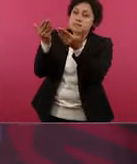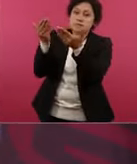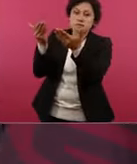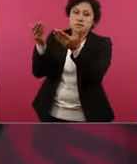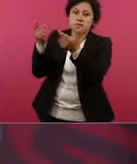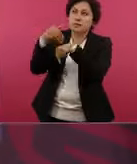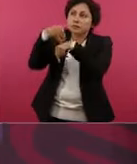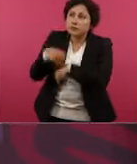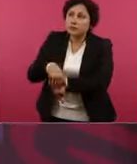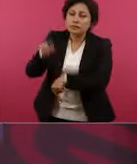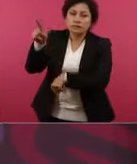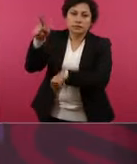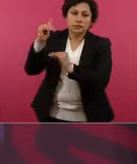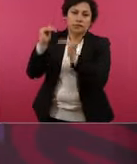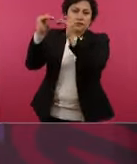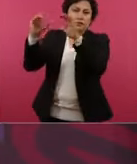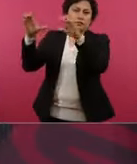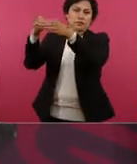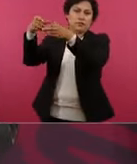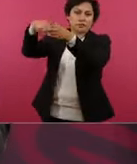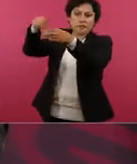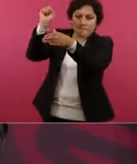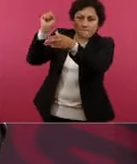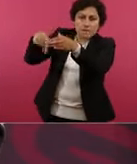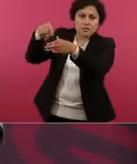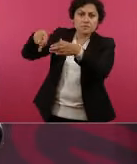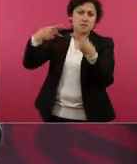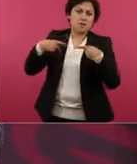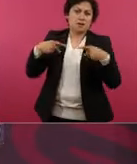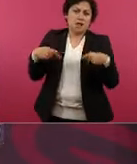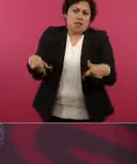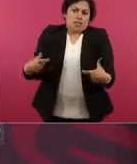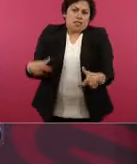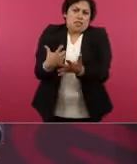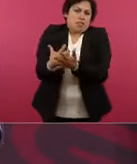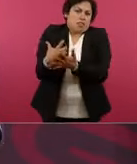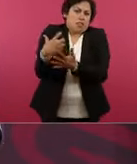está al servicio de los conservadores,